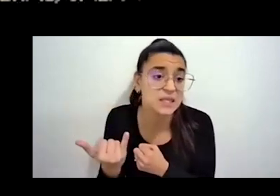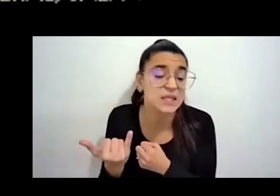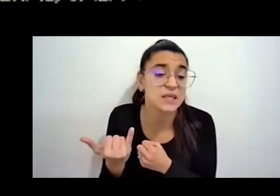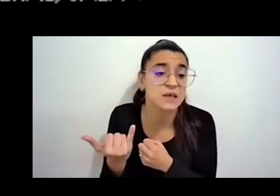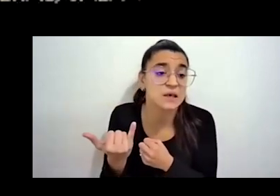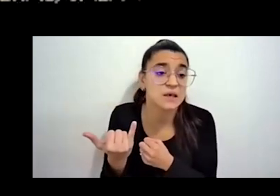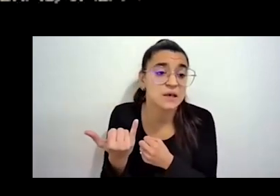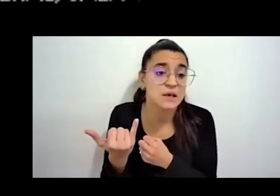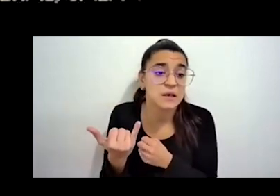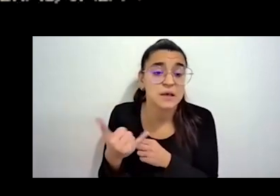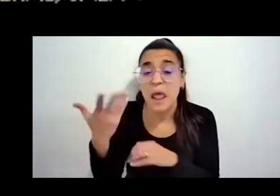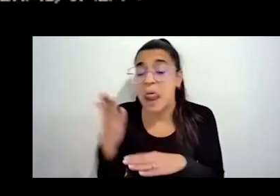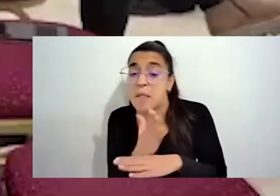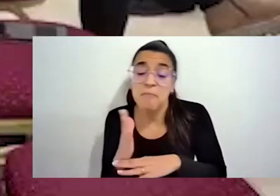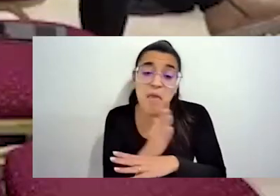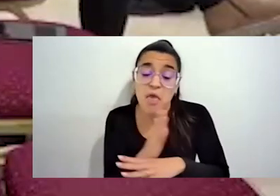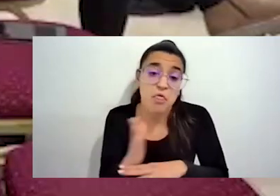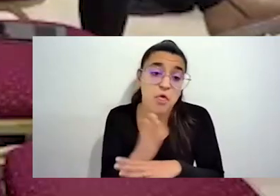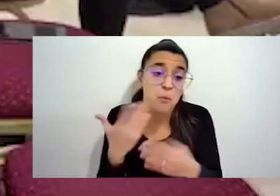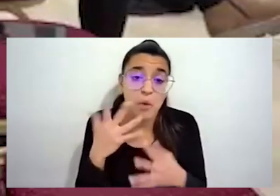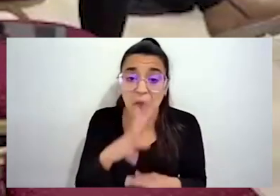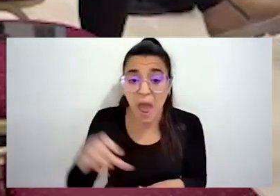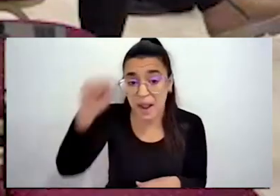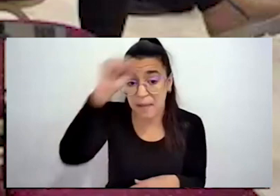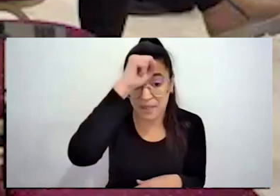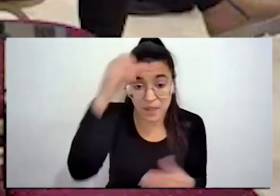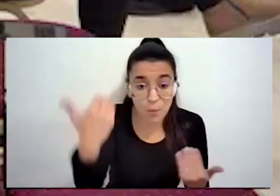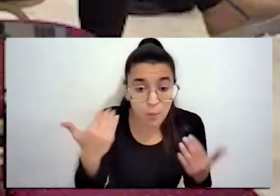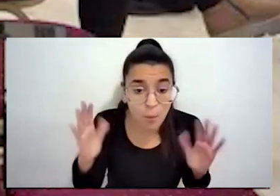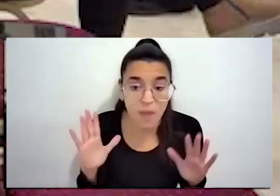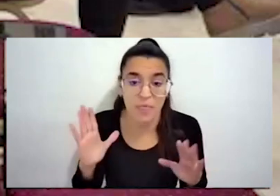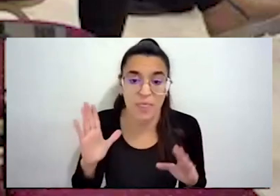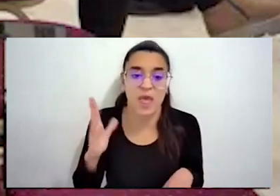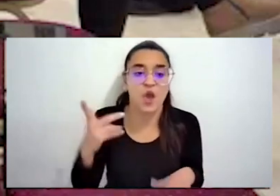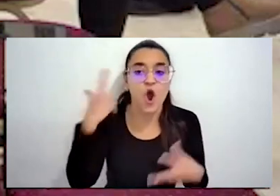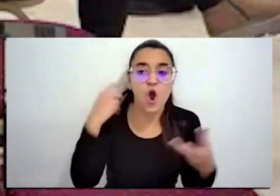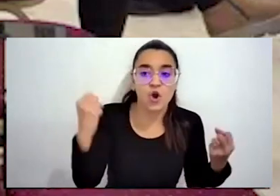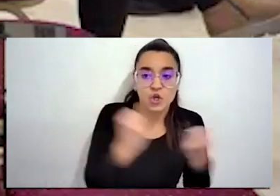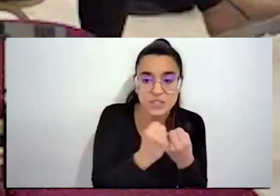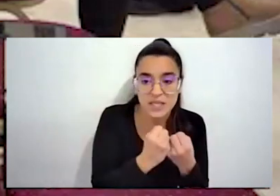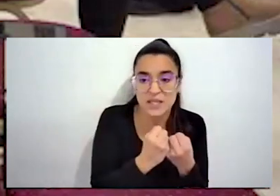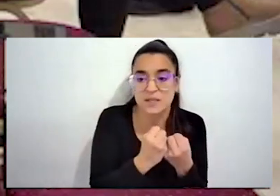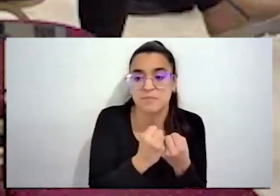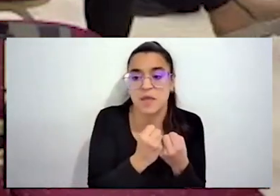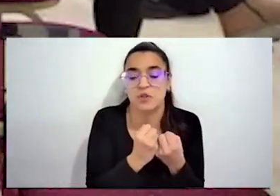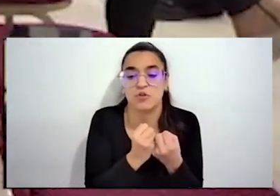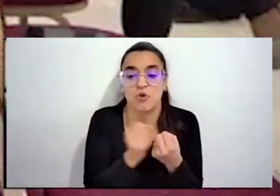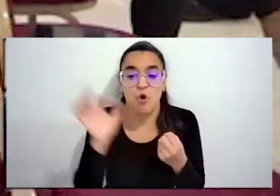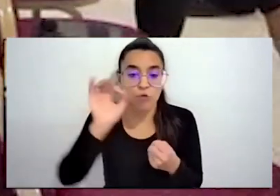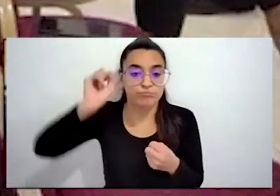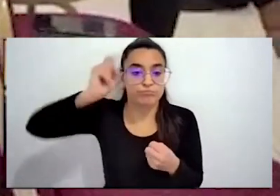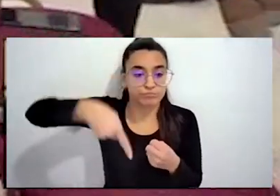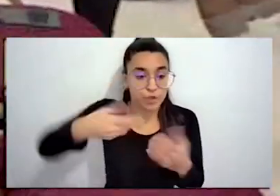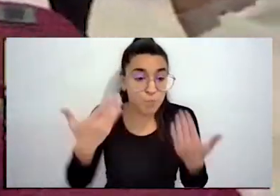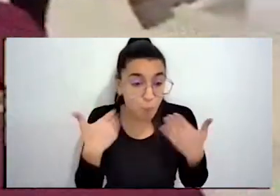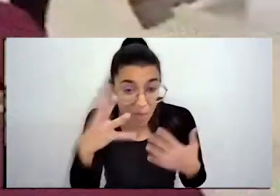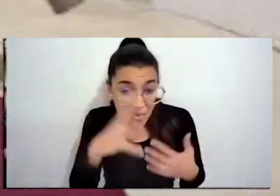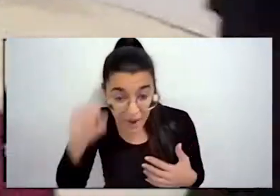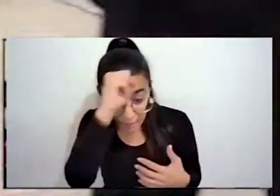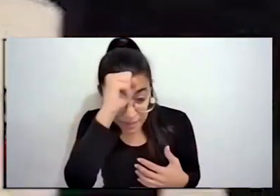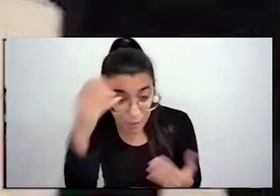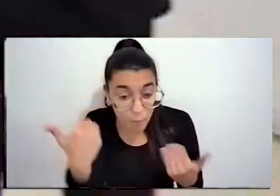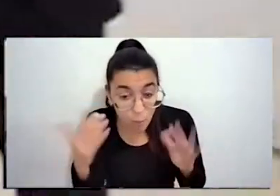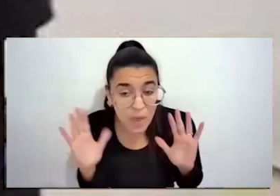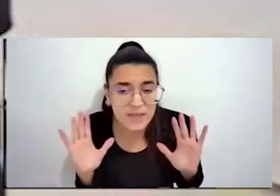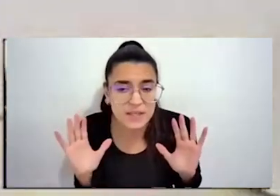en el medio se puede arrepentir. O sea, entre el consentimiento y que se lo implantan, ¿se puede arrepentir? ¿Se puede pasar